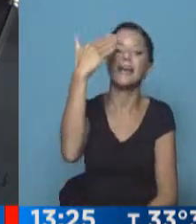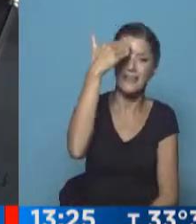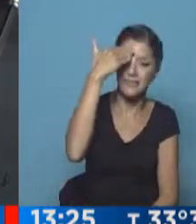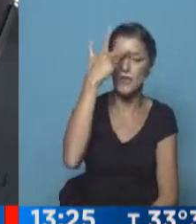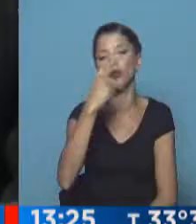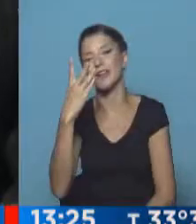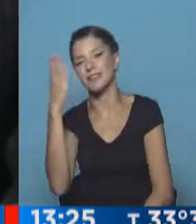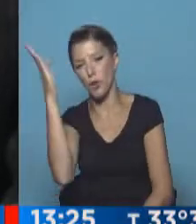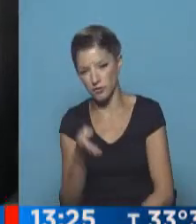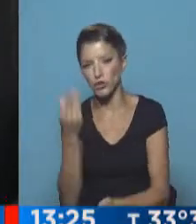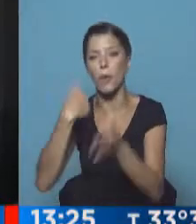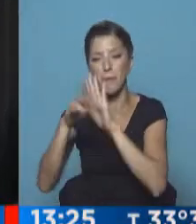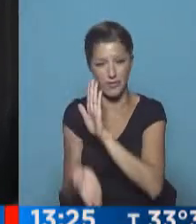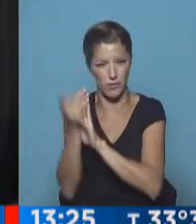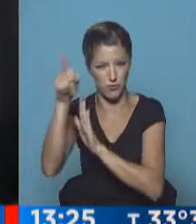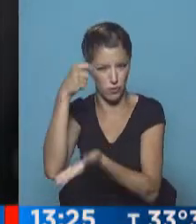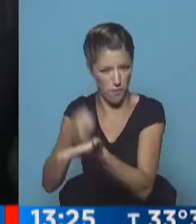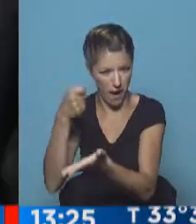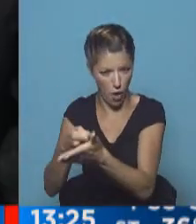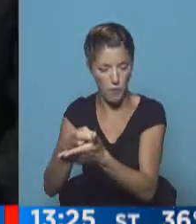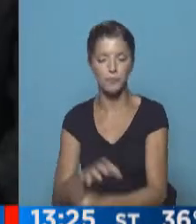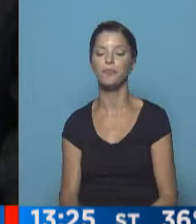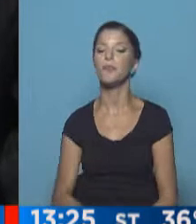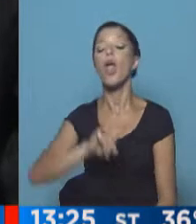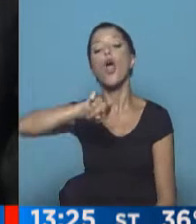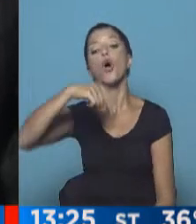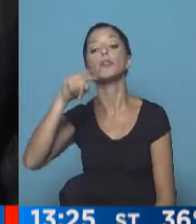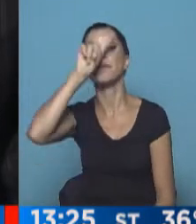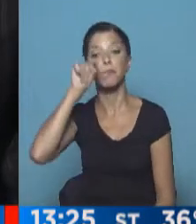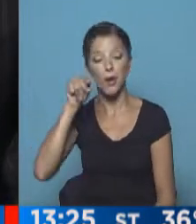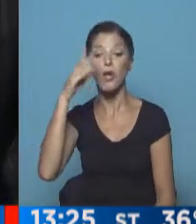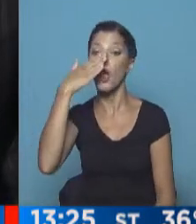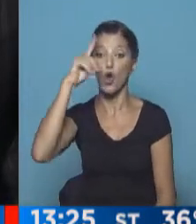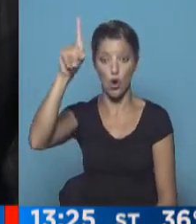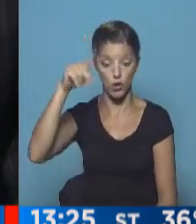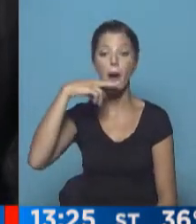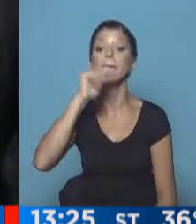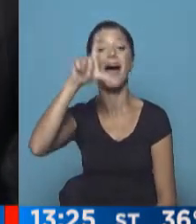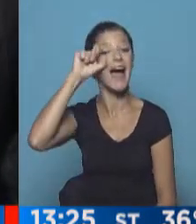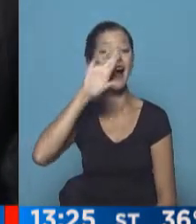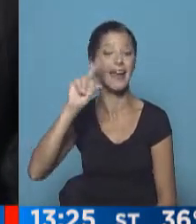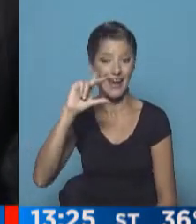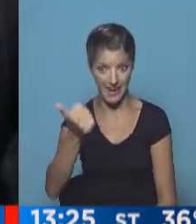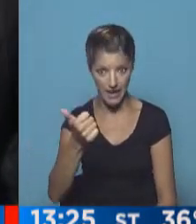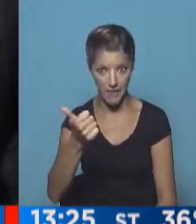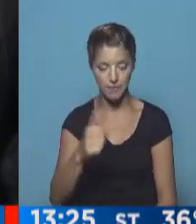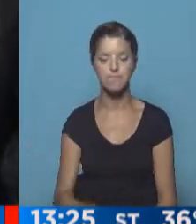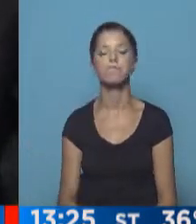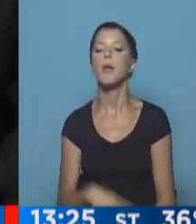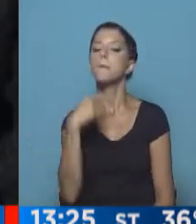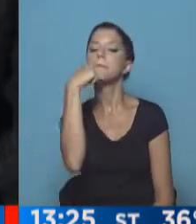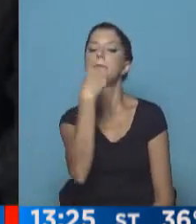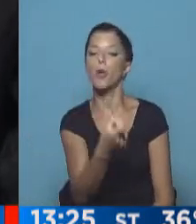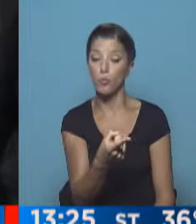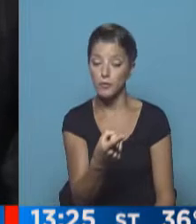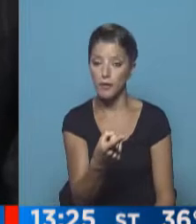más viven diego la próxima consulta nos llega desde san francisco provincia de córdoba valeria soledad un veyron él no pregunta